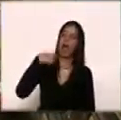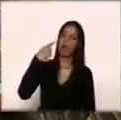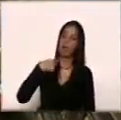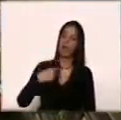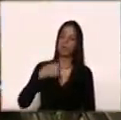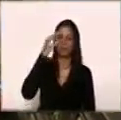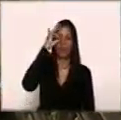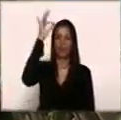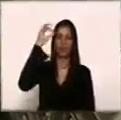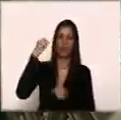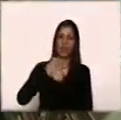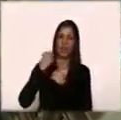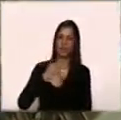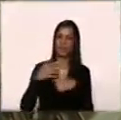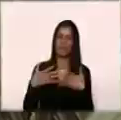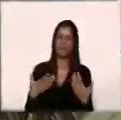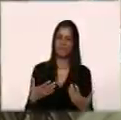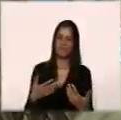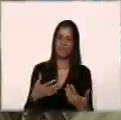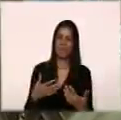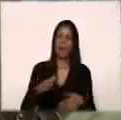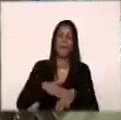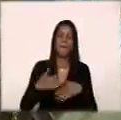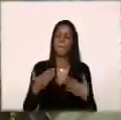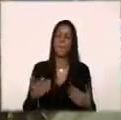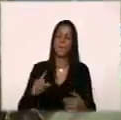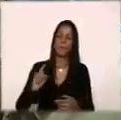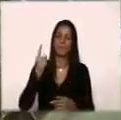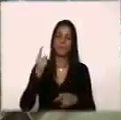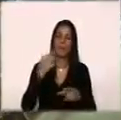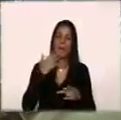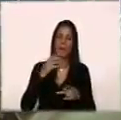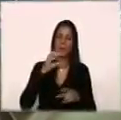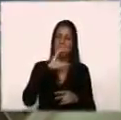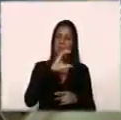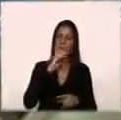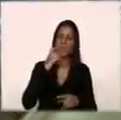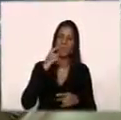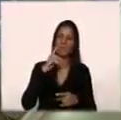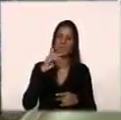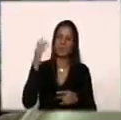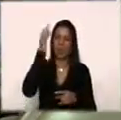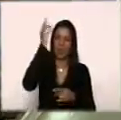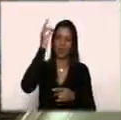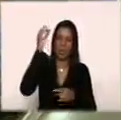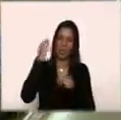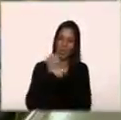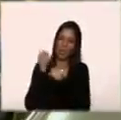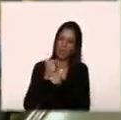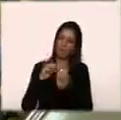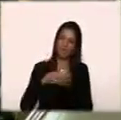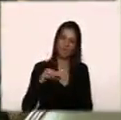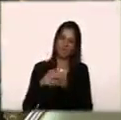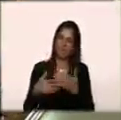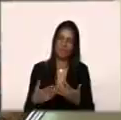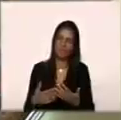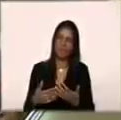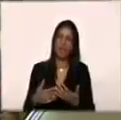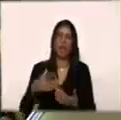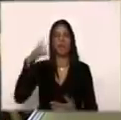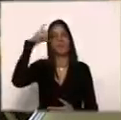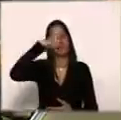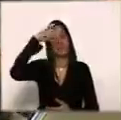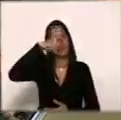CPT, porque una de las características principales del CPT es que contiene la sabia